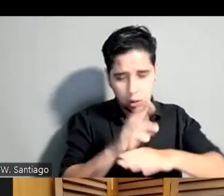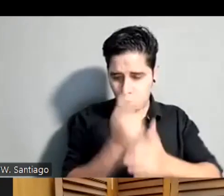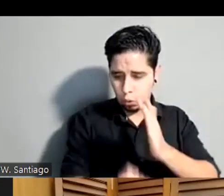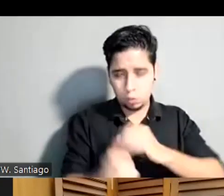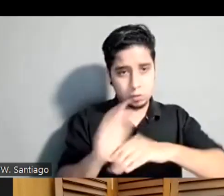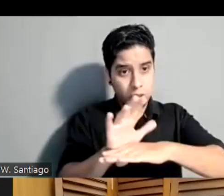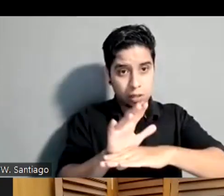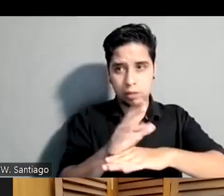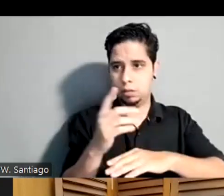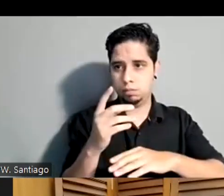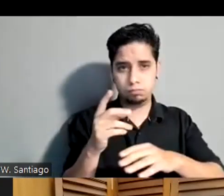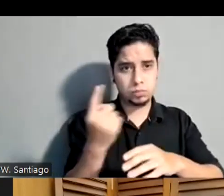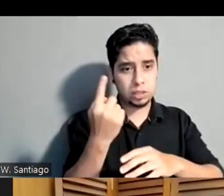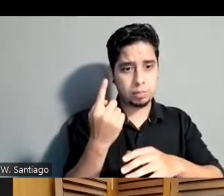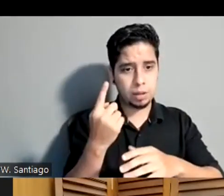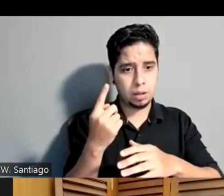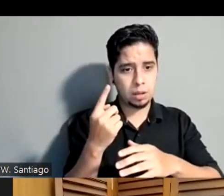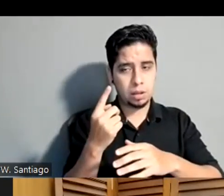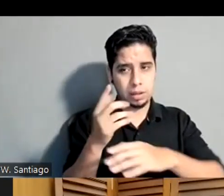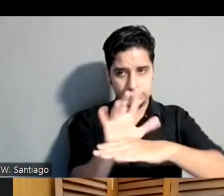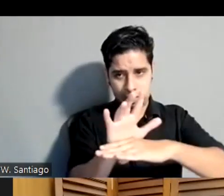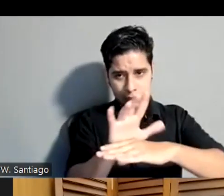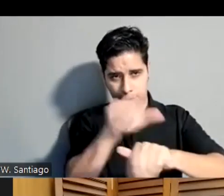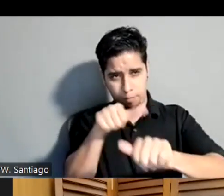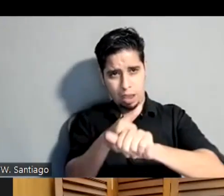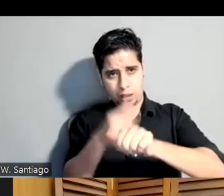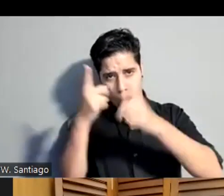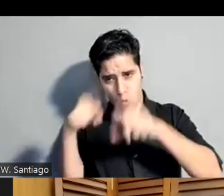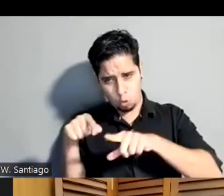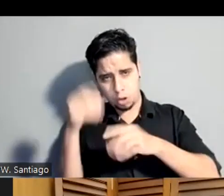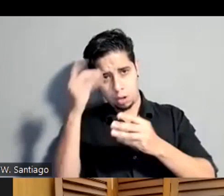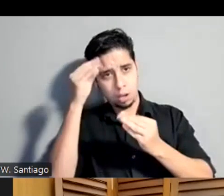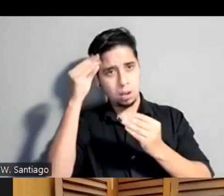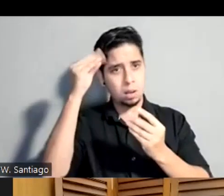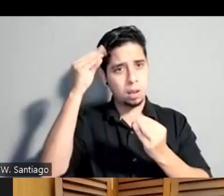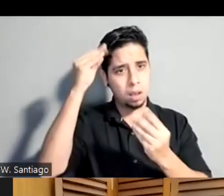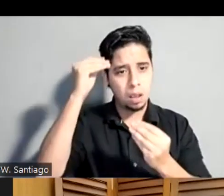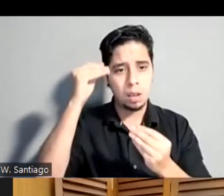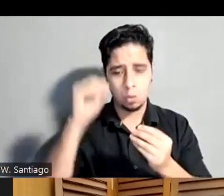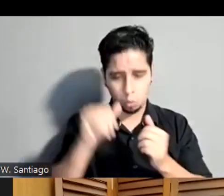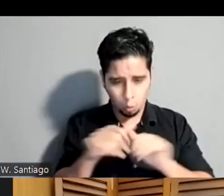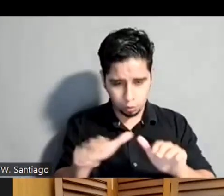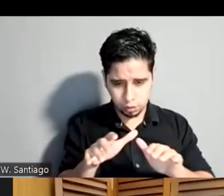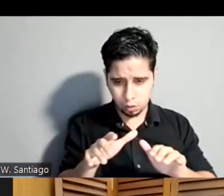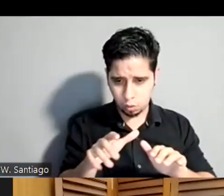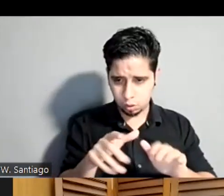atención qué pasa detrás, ¿verdad? Uno siempre ve las películas y dice, Dios mío, ¿cómo hicieron esto?